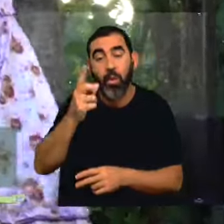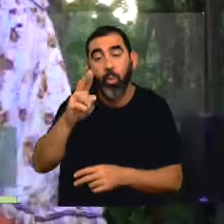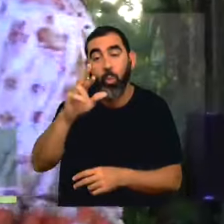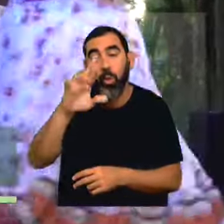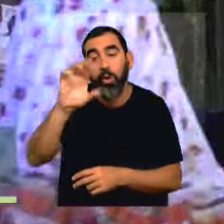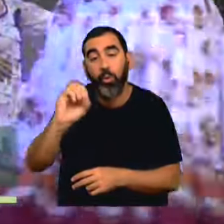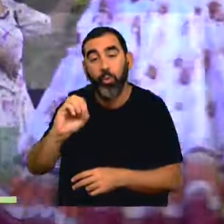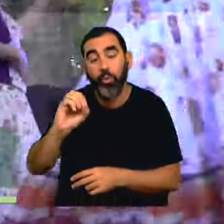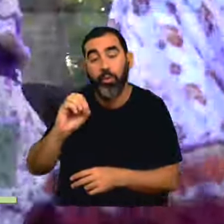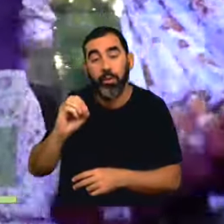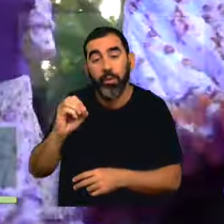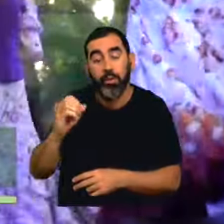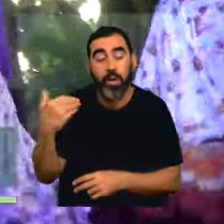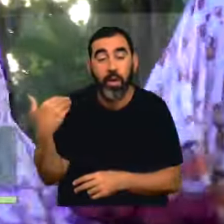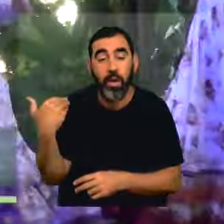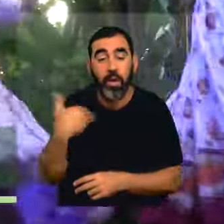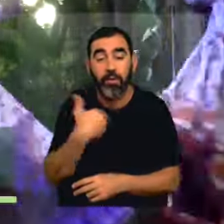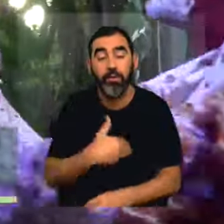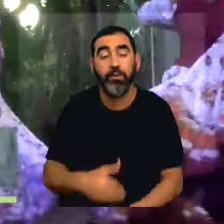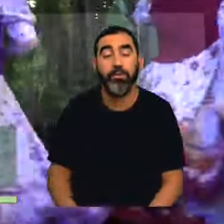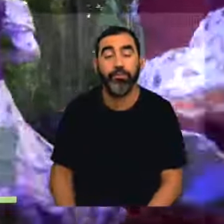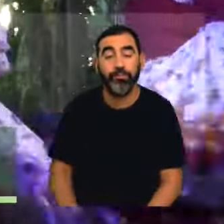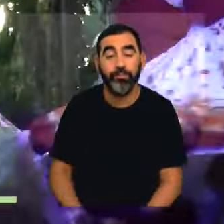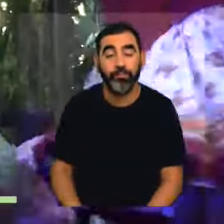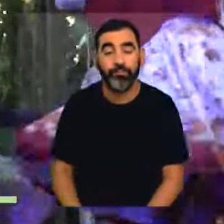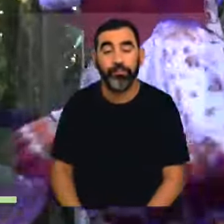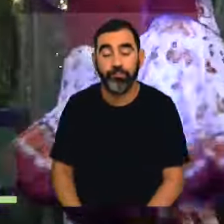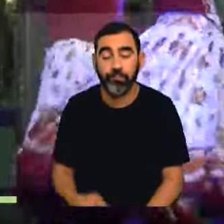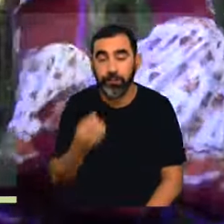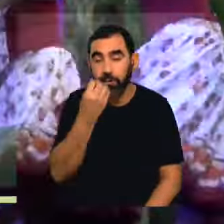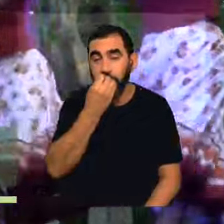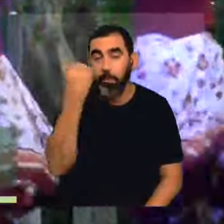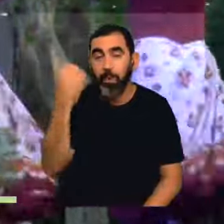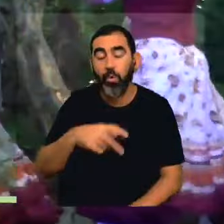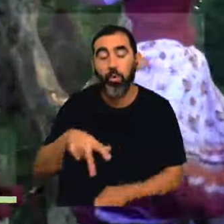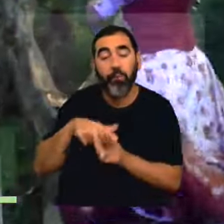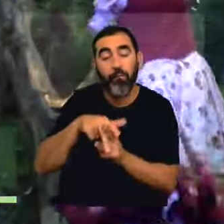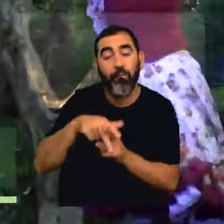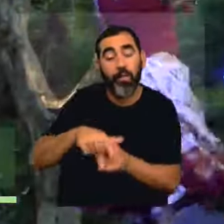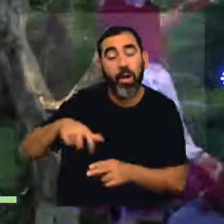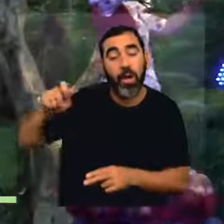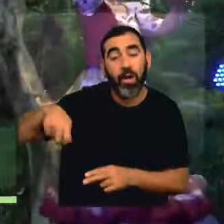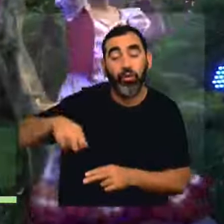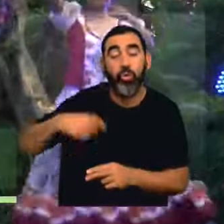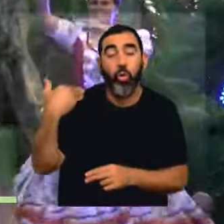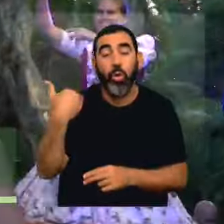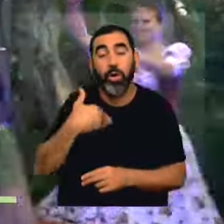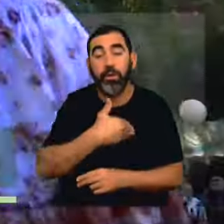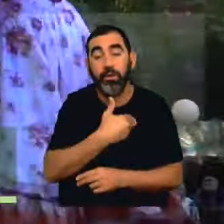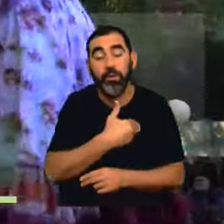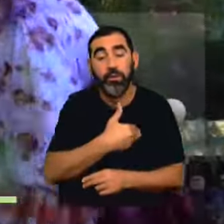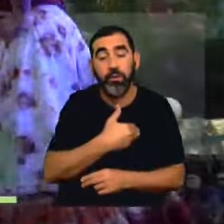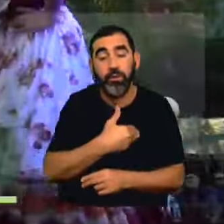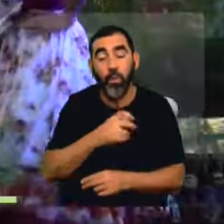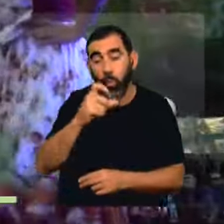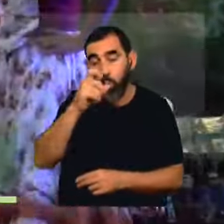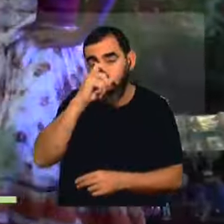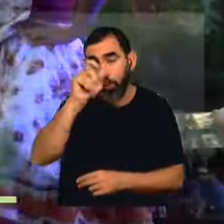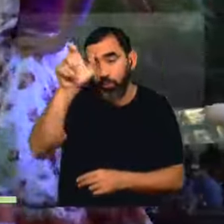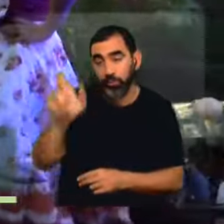maipú en la provincia de Mendoza Argentina y el mejor jinete en basto argentino Aníbal samacona de Buenos